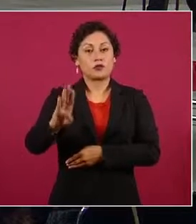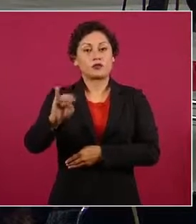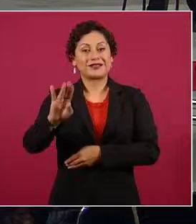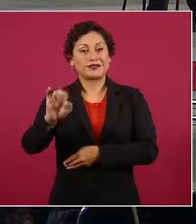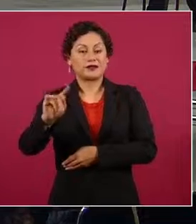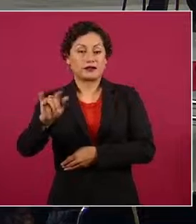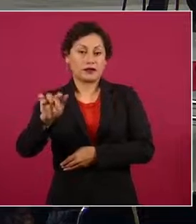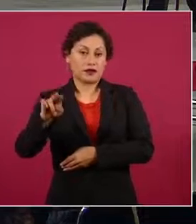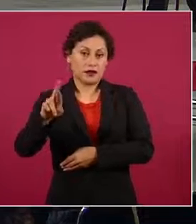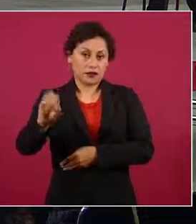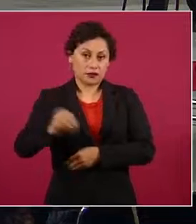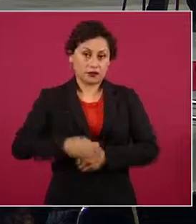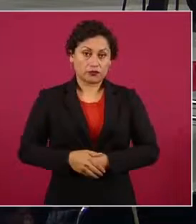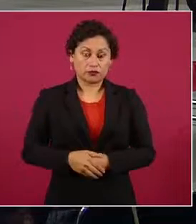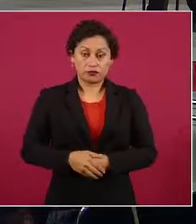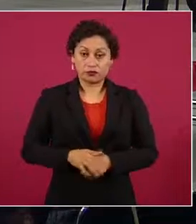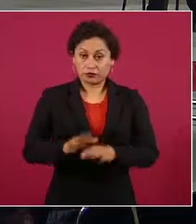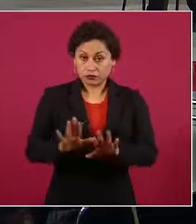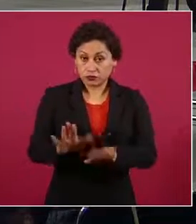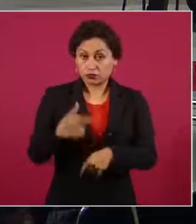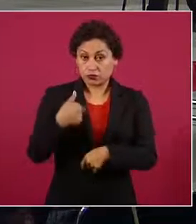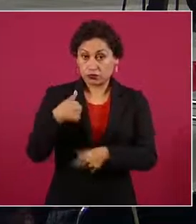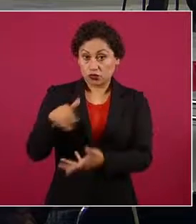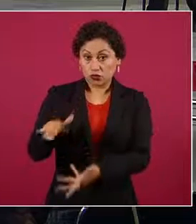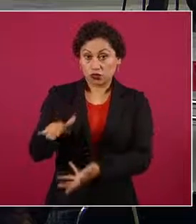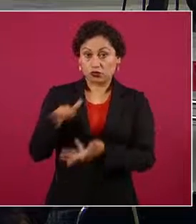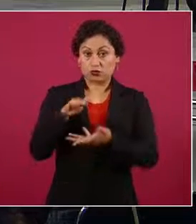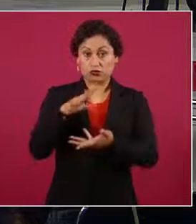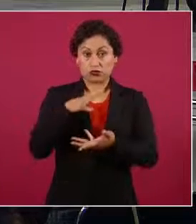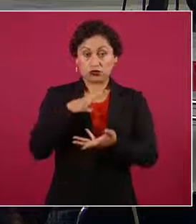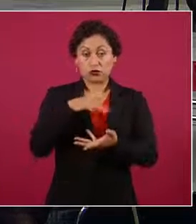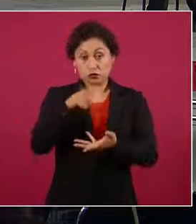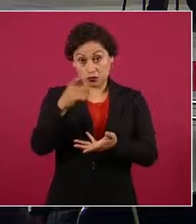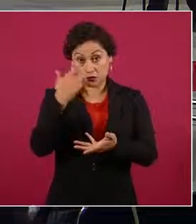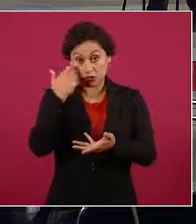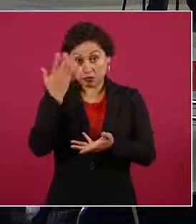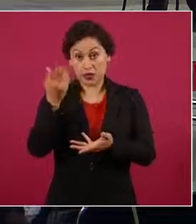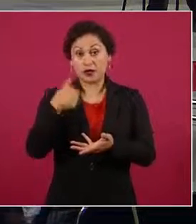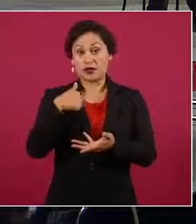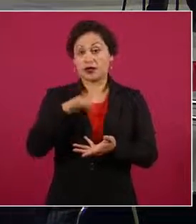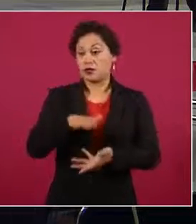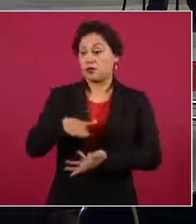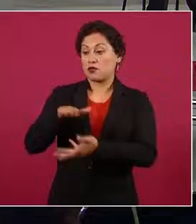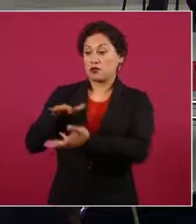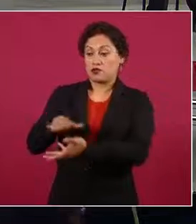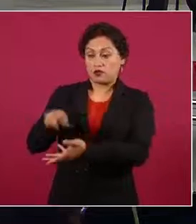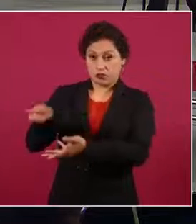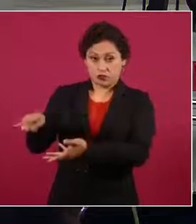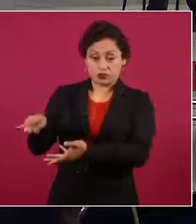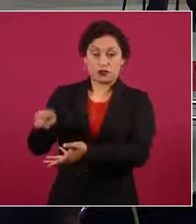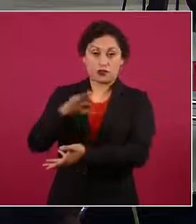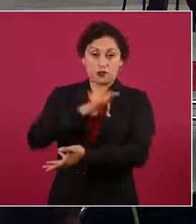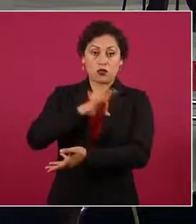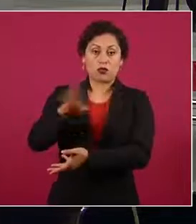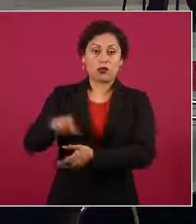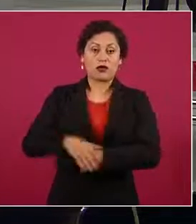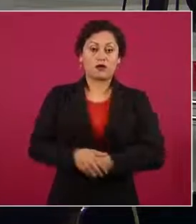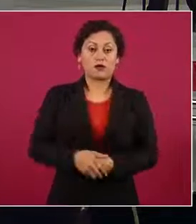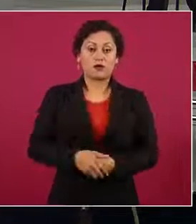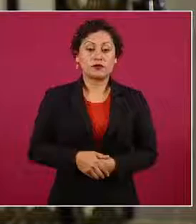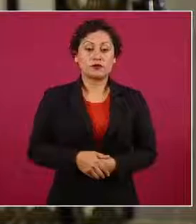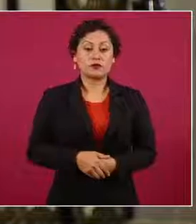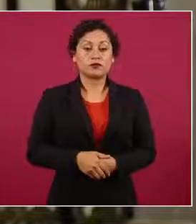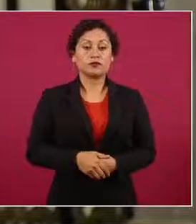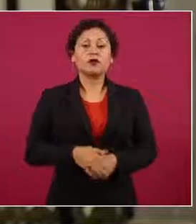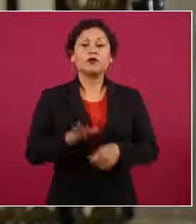poder, y si usted gusta puede hacerlo llegar al vocero, debería de ser nulo, ya que